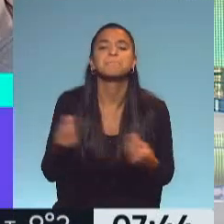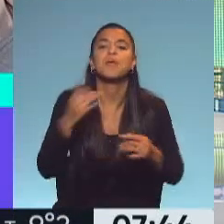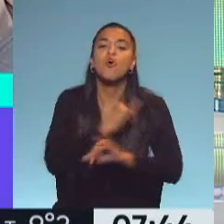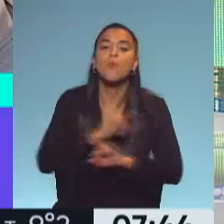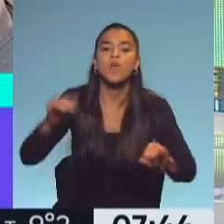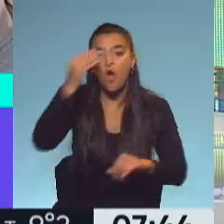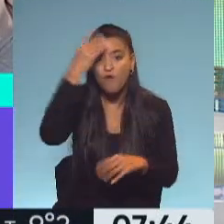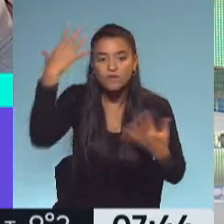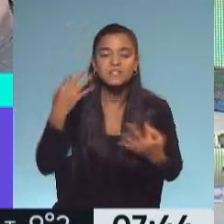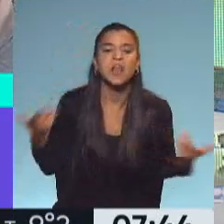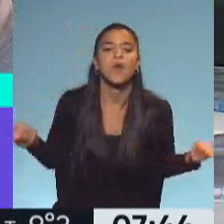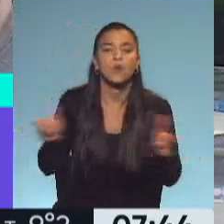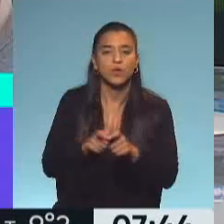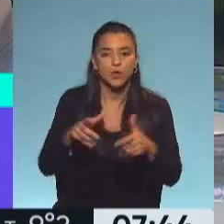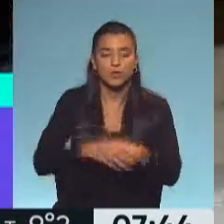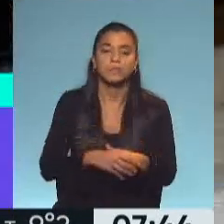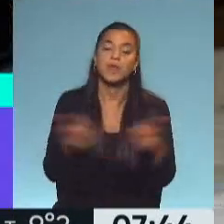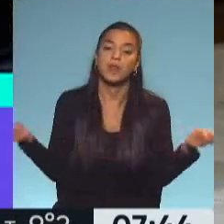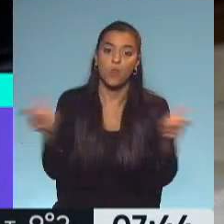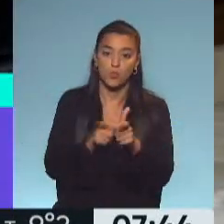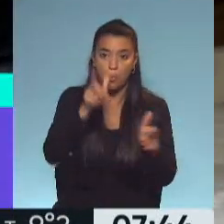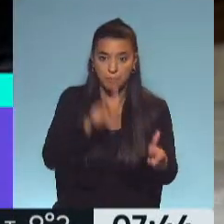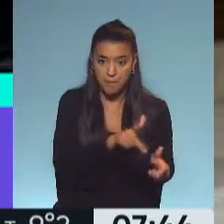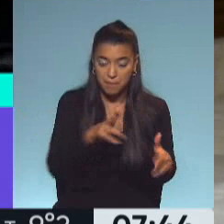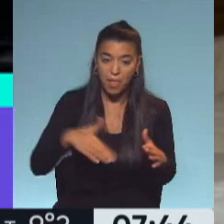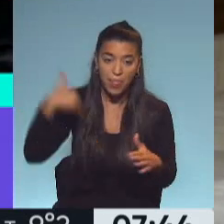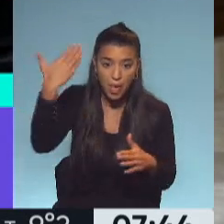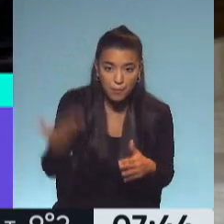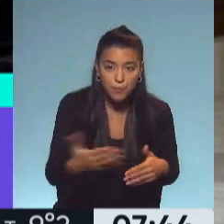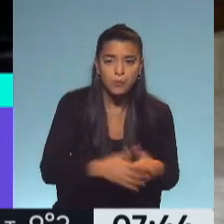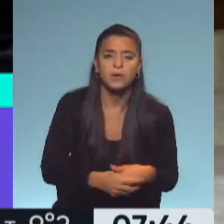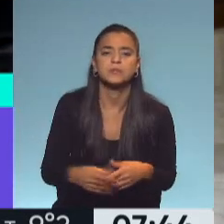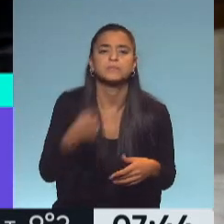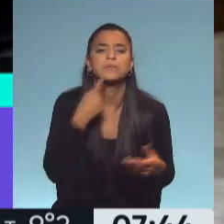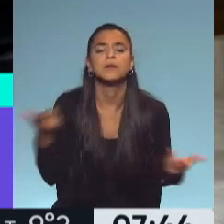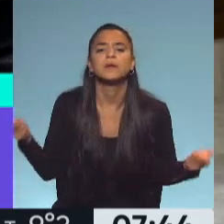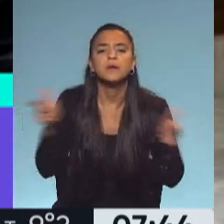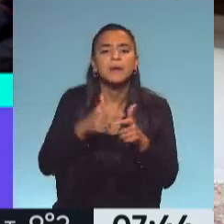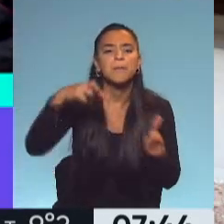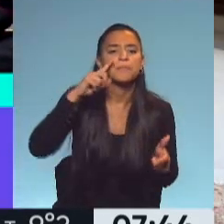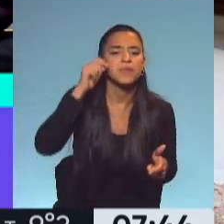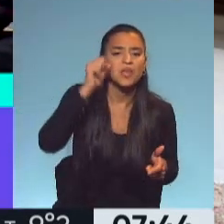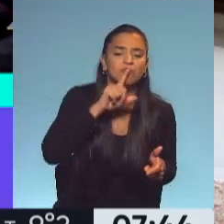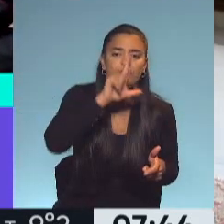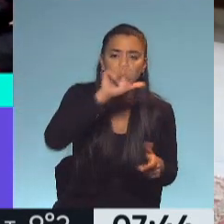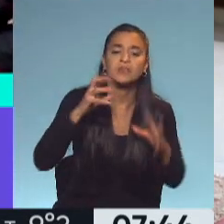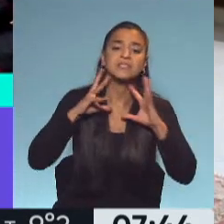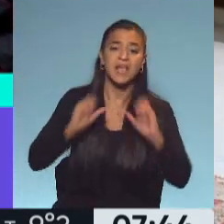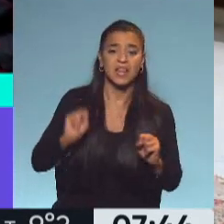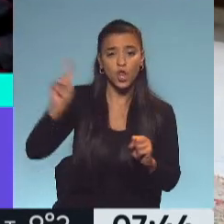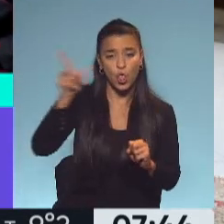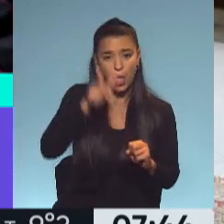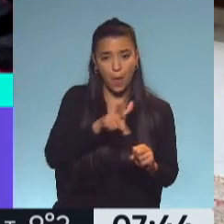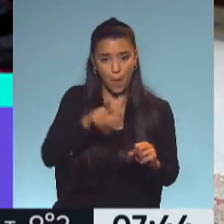sido esta reunión. Después de la reunión con el Papa se sucedió justamente un encuentro con Pietro Parolin, el secretario de Estado